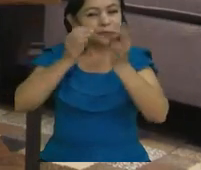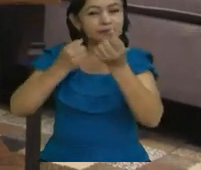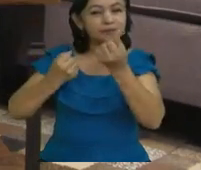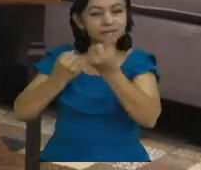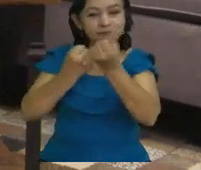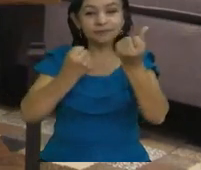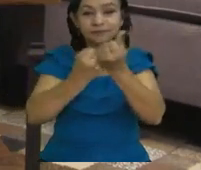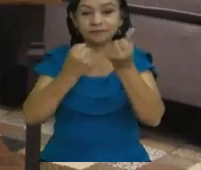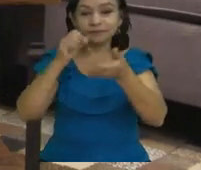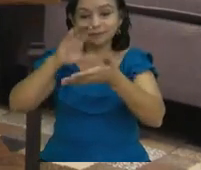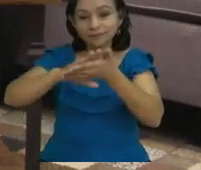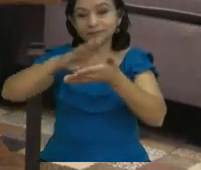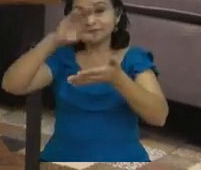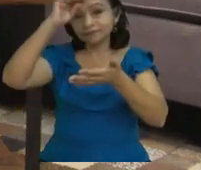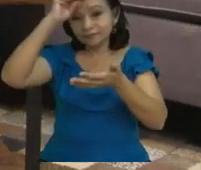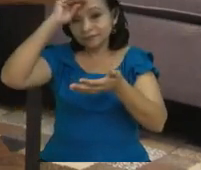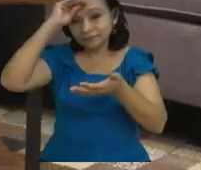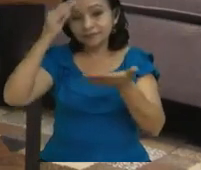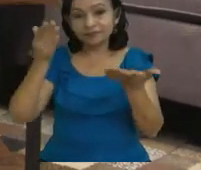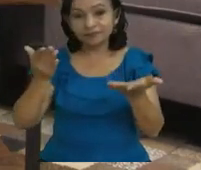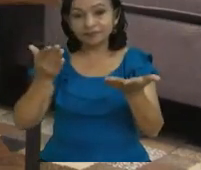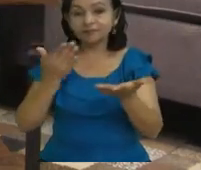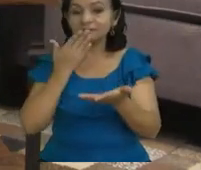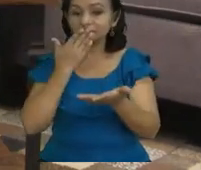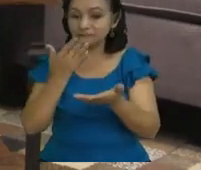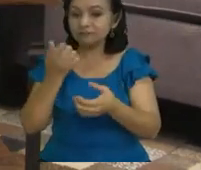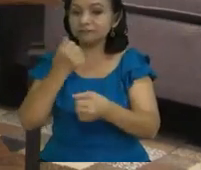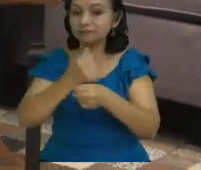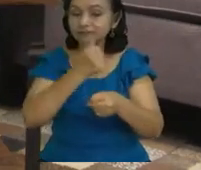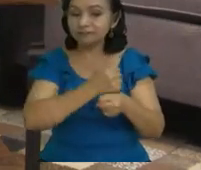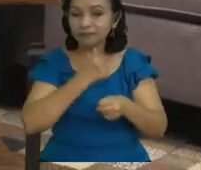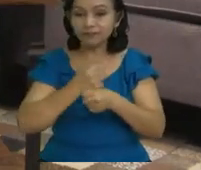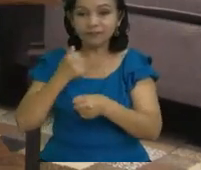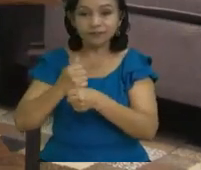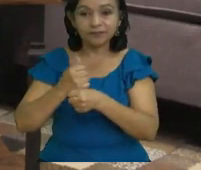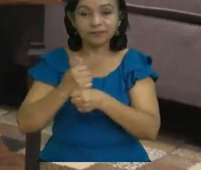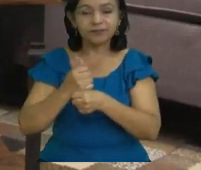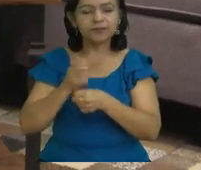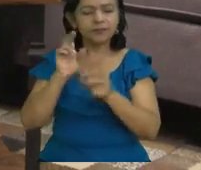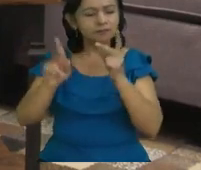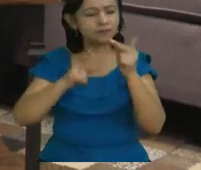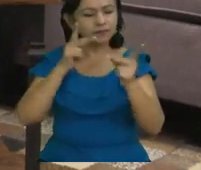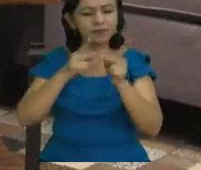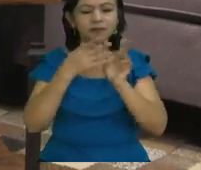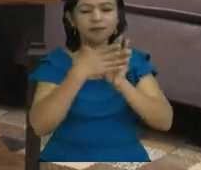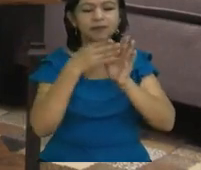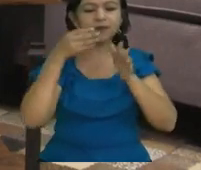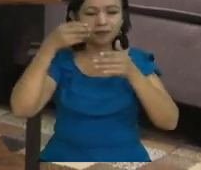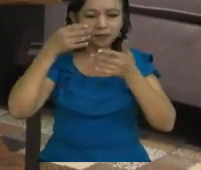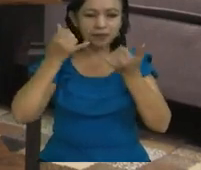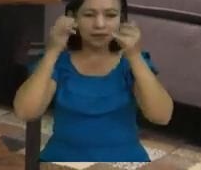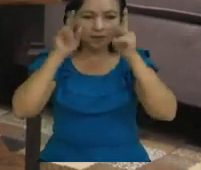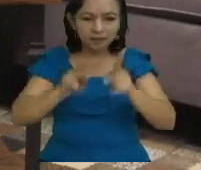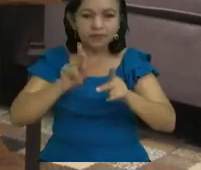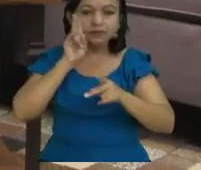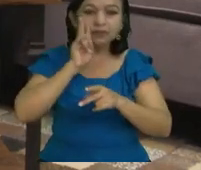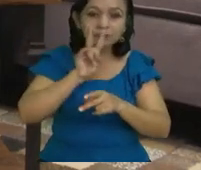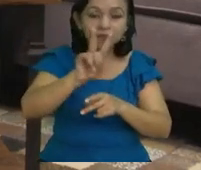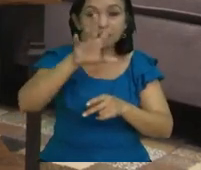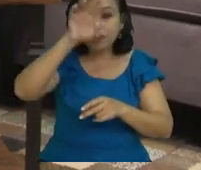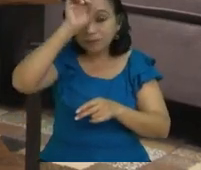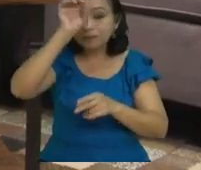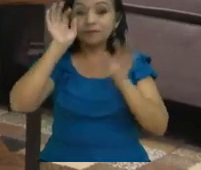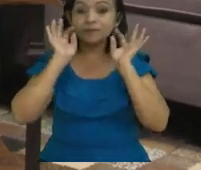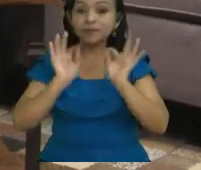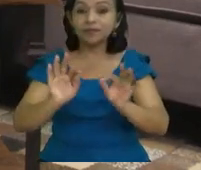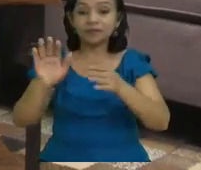fortalecimiento de capacidades, que ha estado funcionando muy bien y ha estado llegando de manera efectiva al productor. Y sin duda, pues